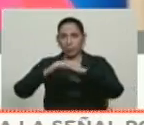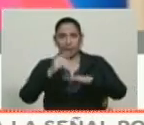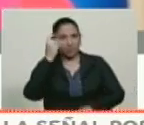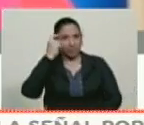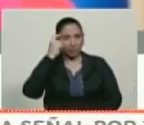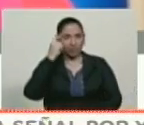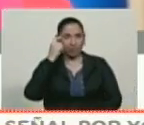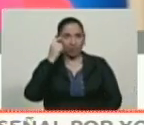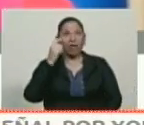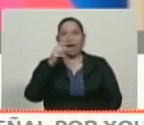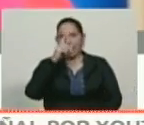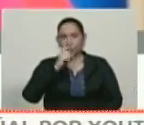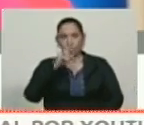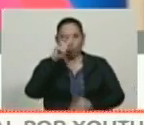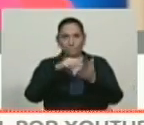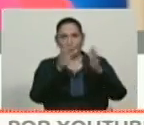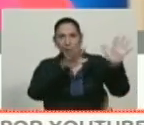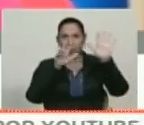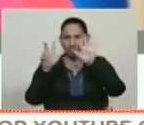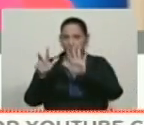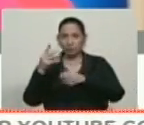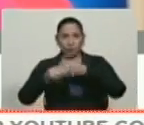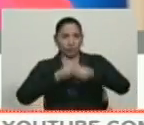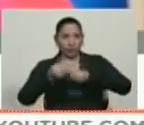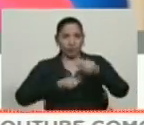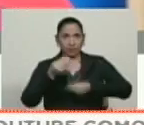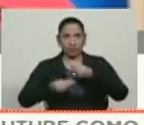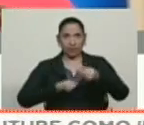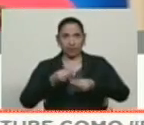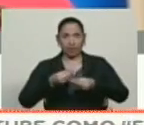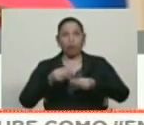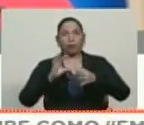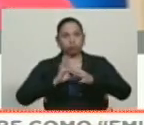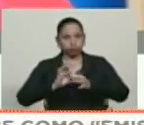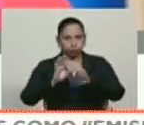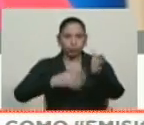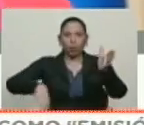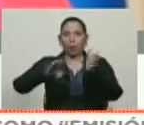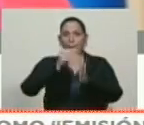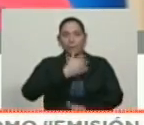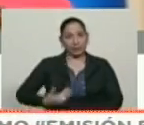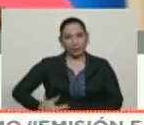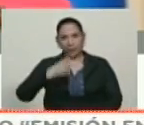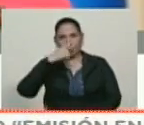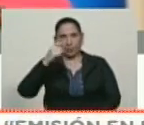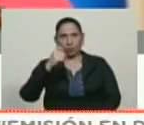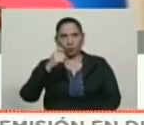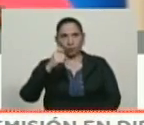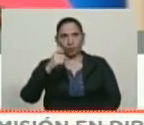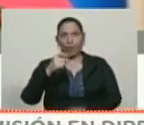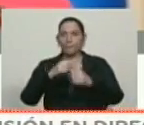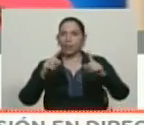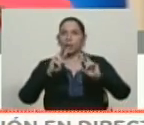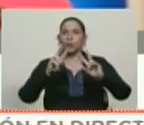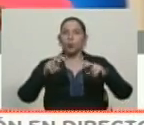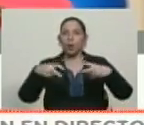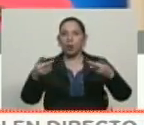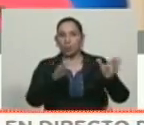año 2018. Como efecto se realizaron y fue ratificado el presidente Nicolás Maduro para su nuevo